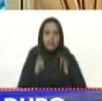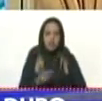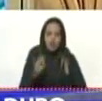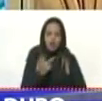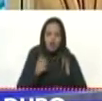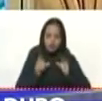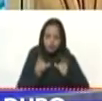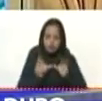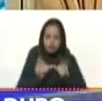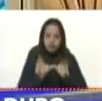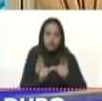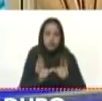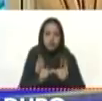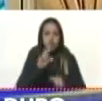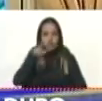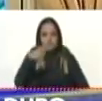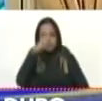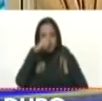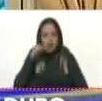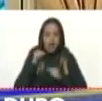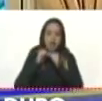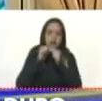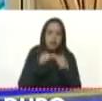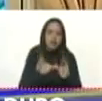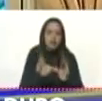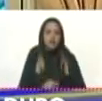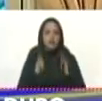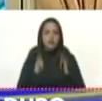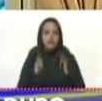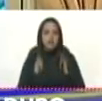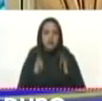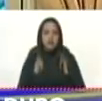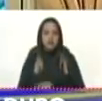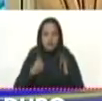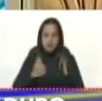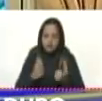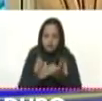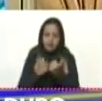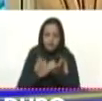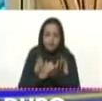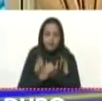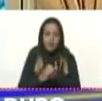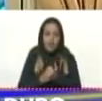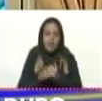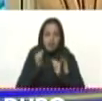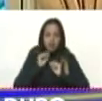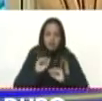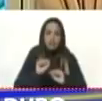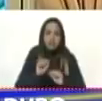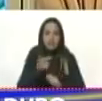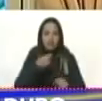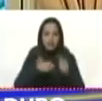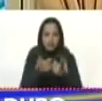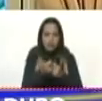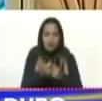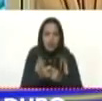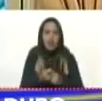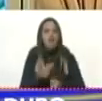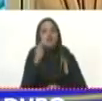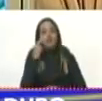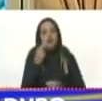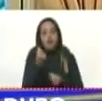navegar el siglo XXI, todos estos años, de la resistencia a la ofensiva económica, con el Bolívar y con el petro. Vamos con los